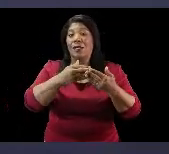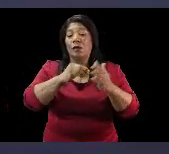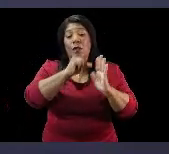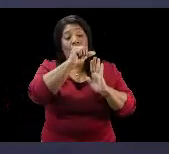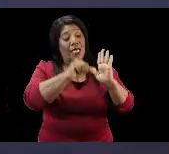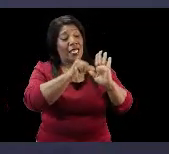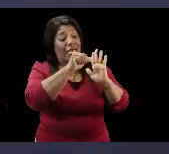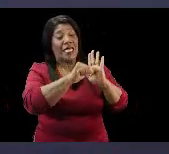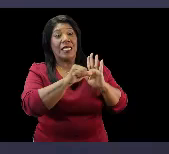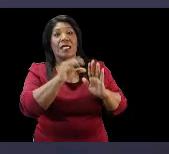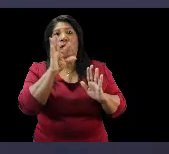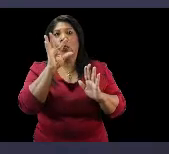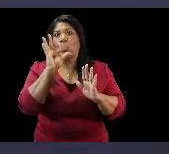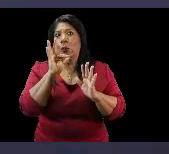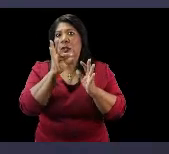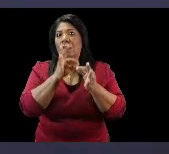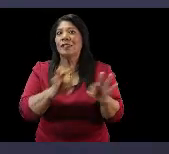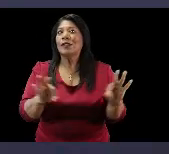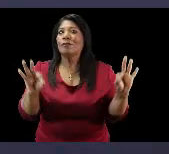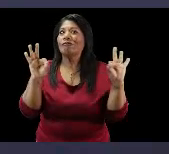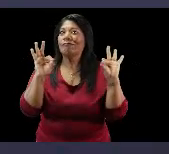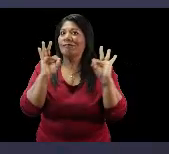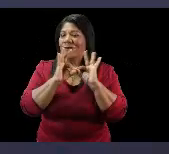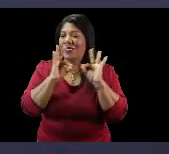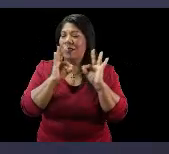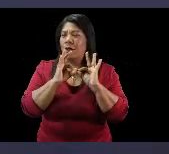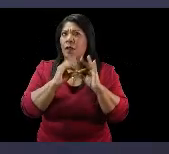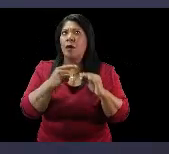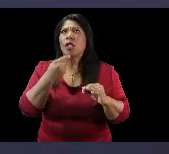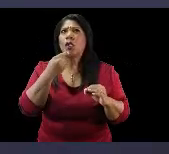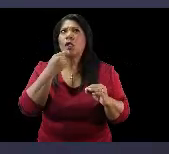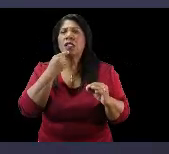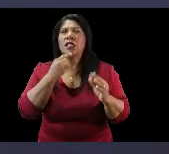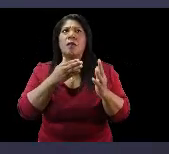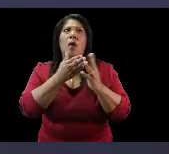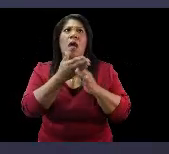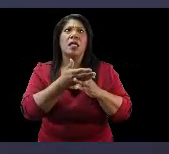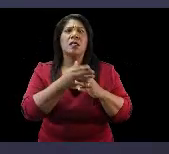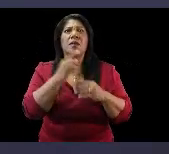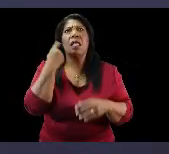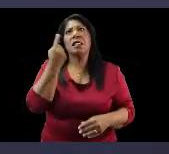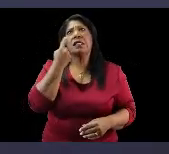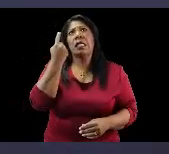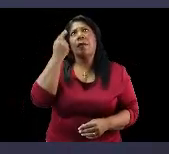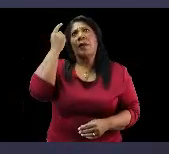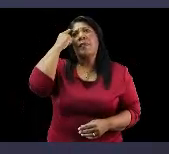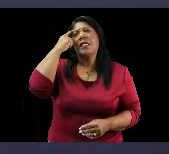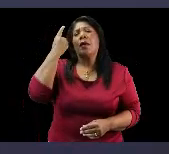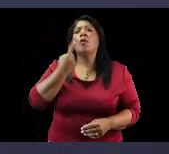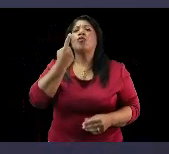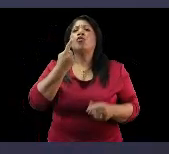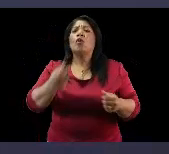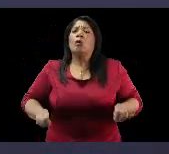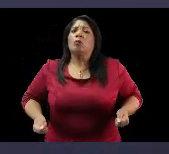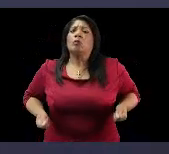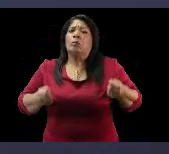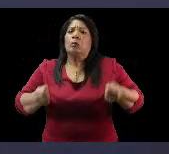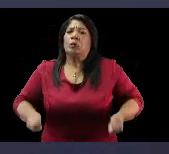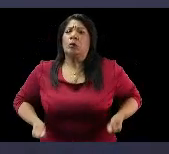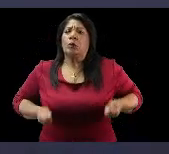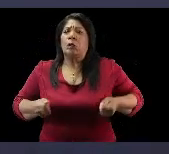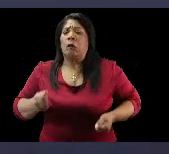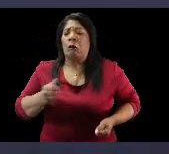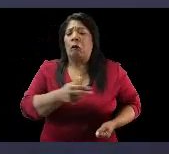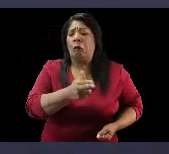el artículo 9, que son muy importantes, y cuando hablamos de accesibilidad, no es solamente la silla